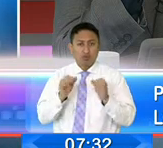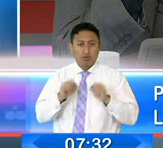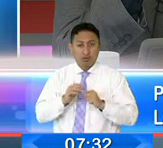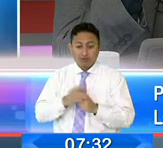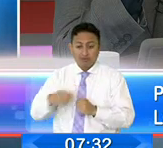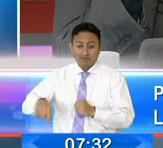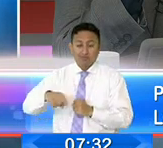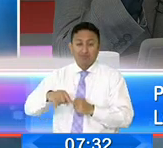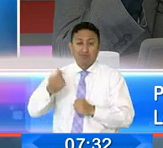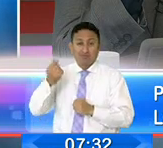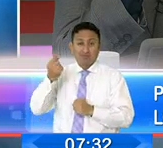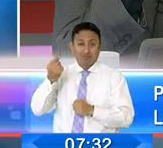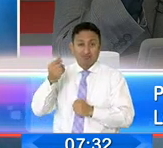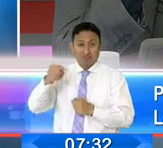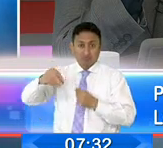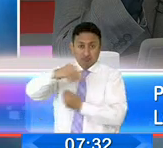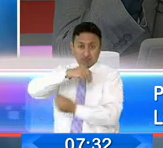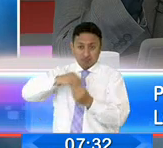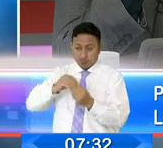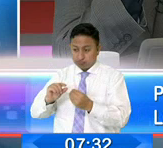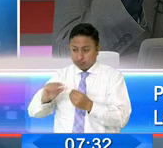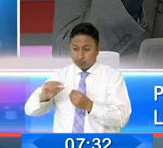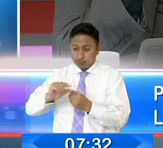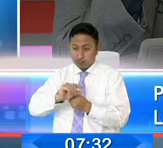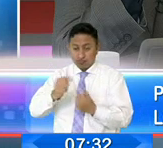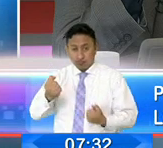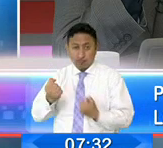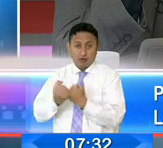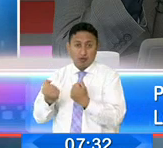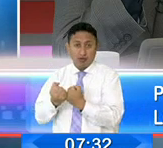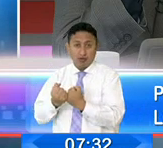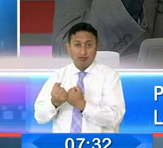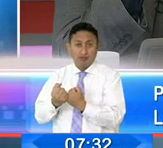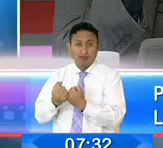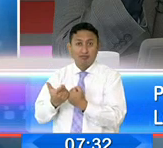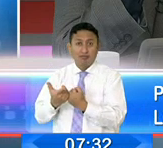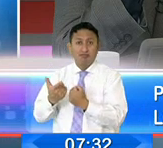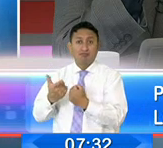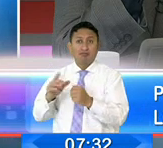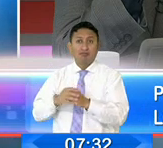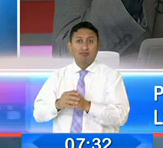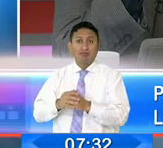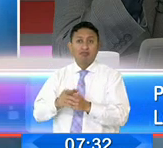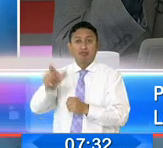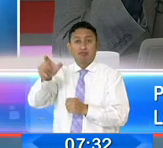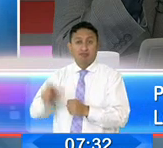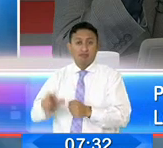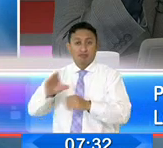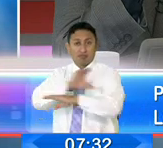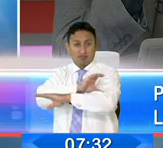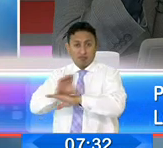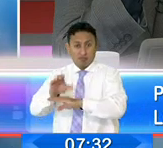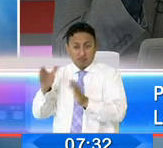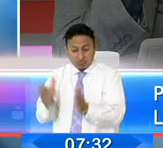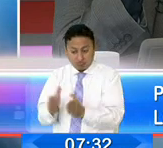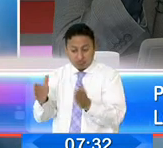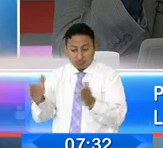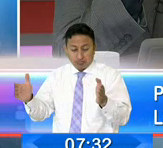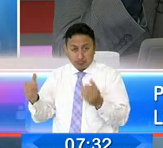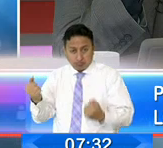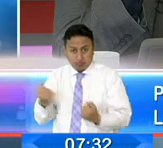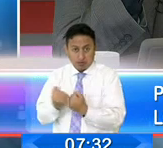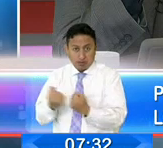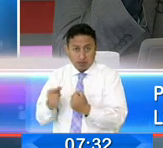de la riqueza que nos permita en efecto apoyar al pequeño, al mediano agricultor, de esta manera generar